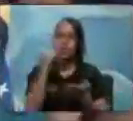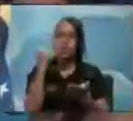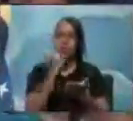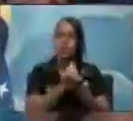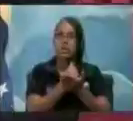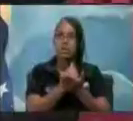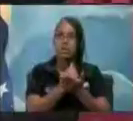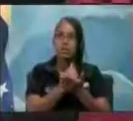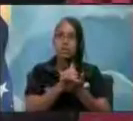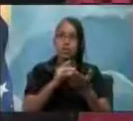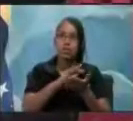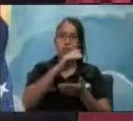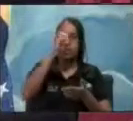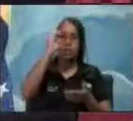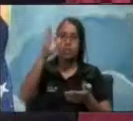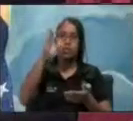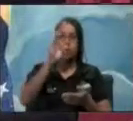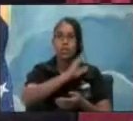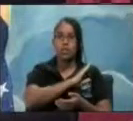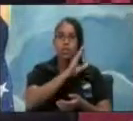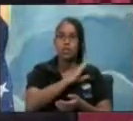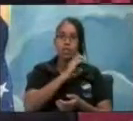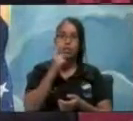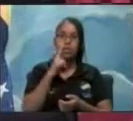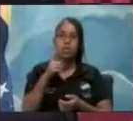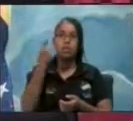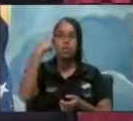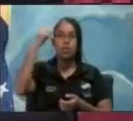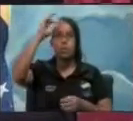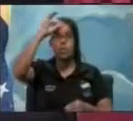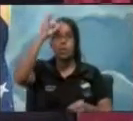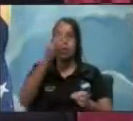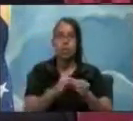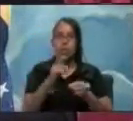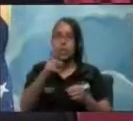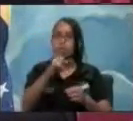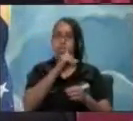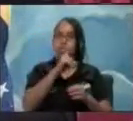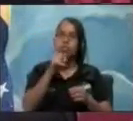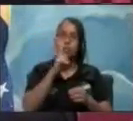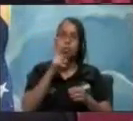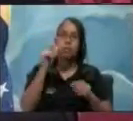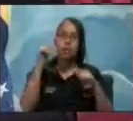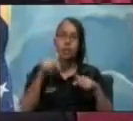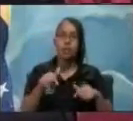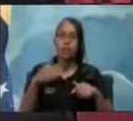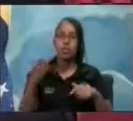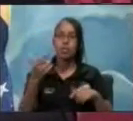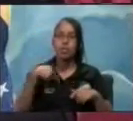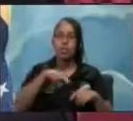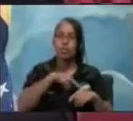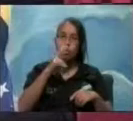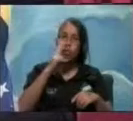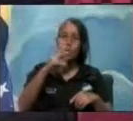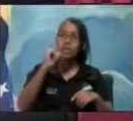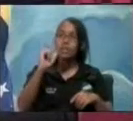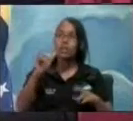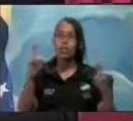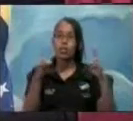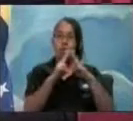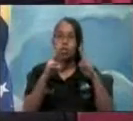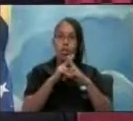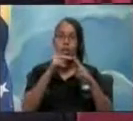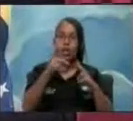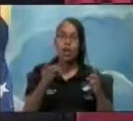¡Arriba el castillo! Y por la fe en su nombre, a este que vosotros veis y conocéis, le